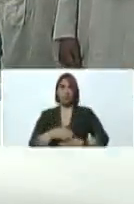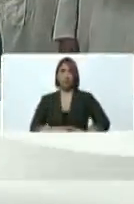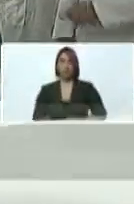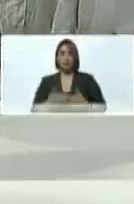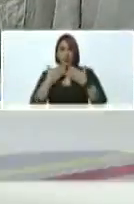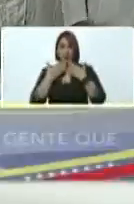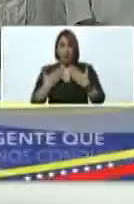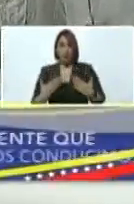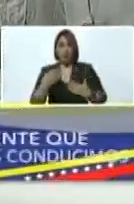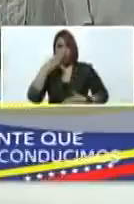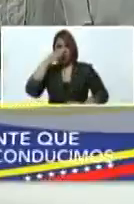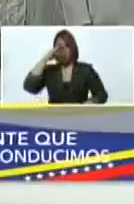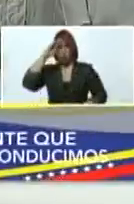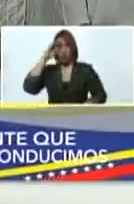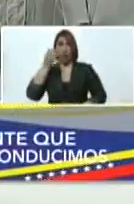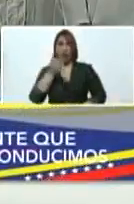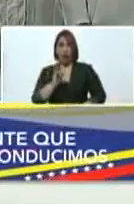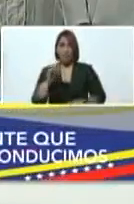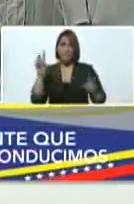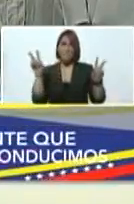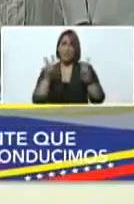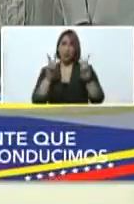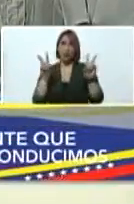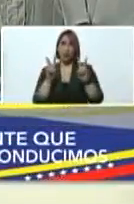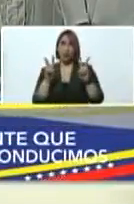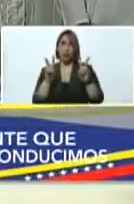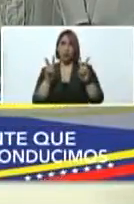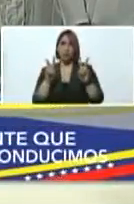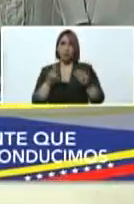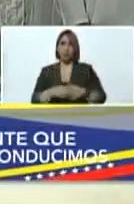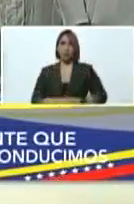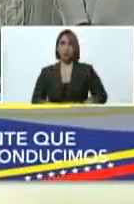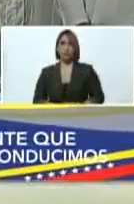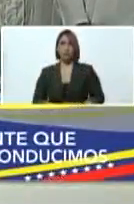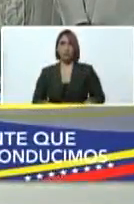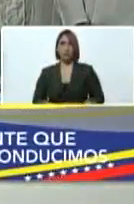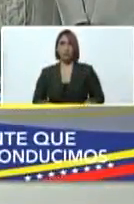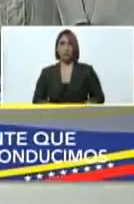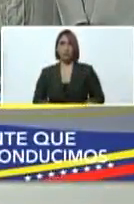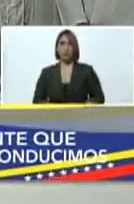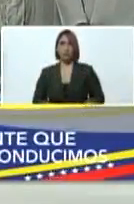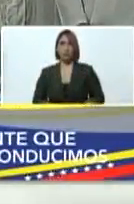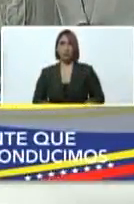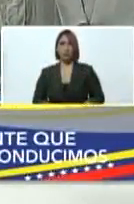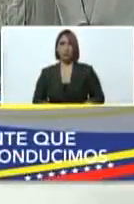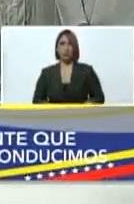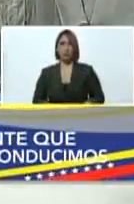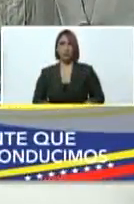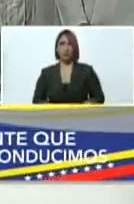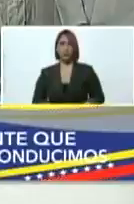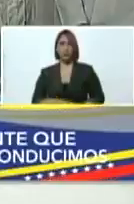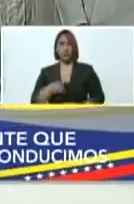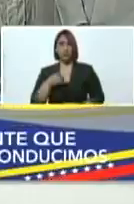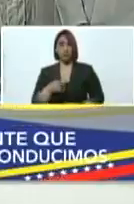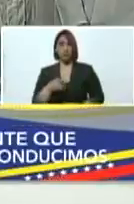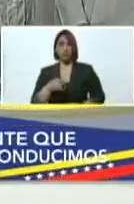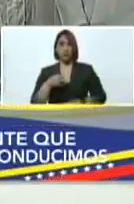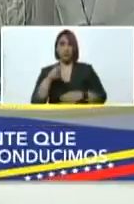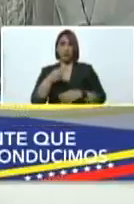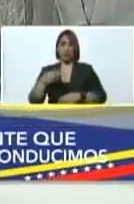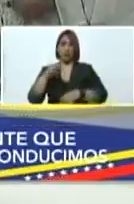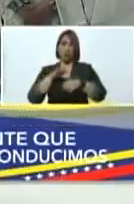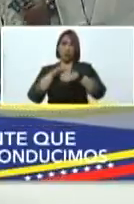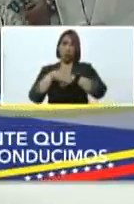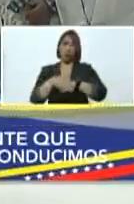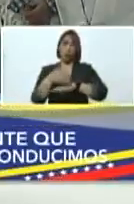Cuba está en victoria victoria victoria victoria a usted doctor Héctor Rodríguez gobernador